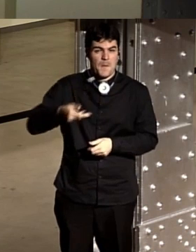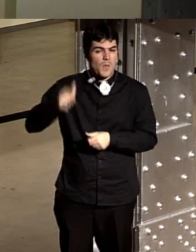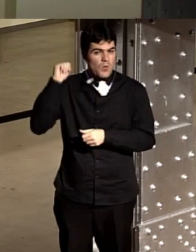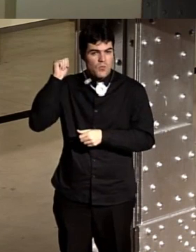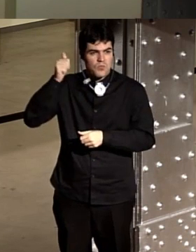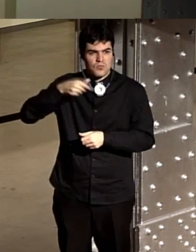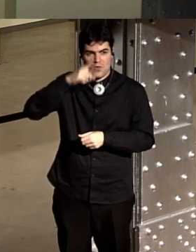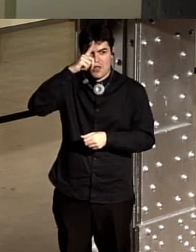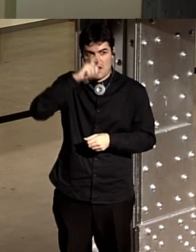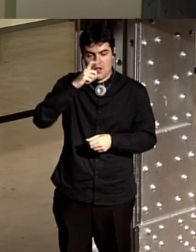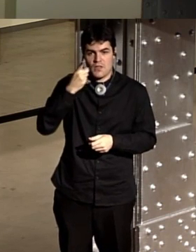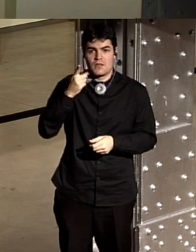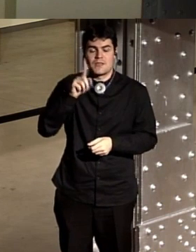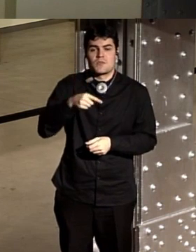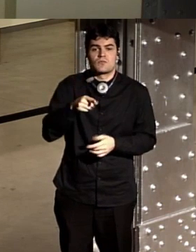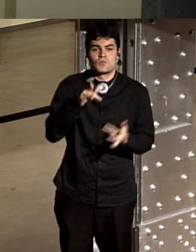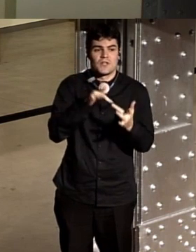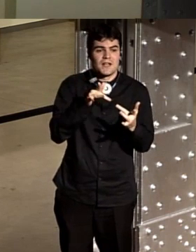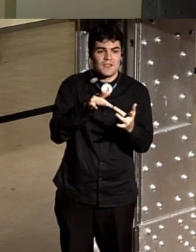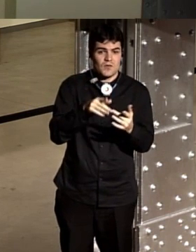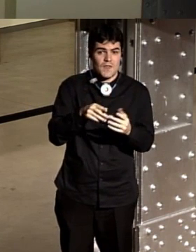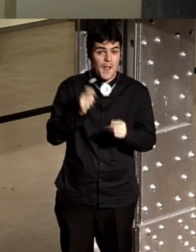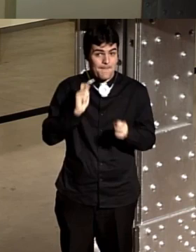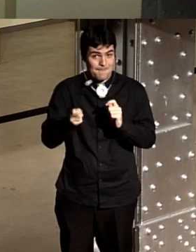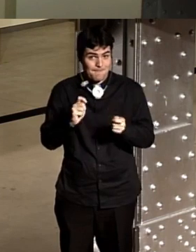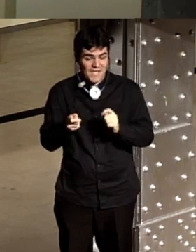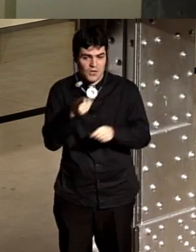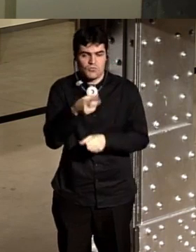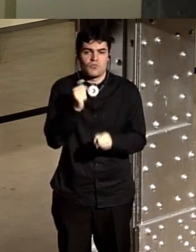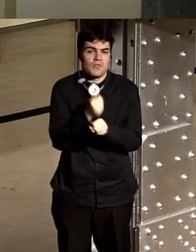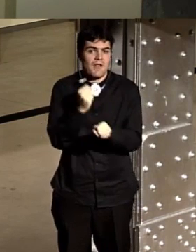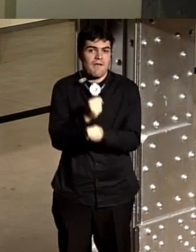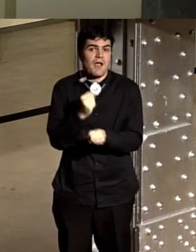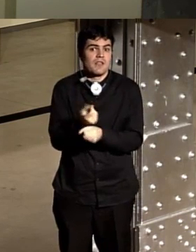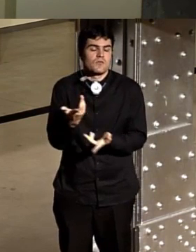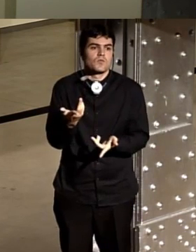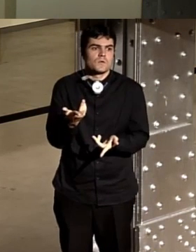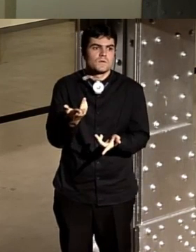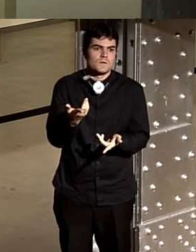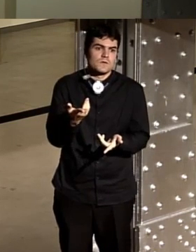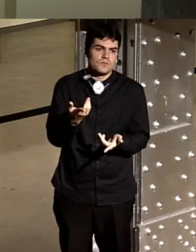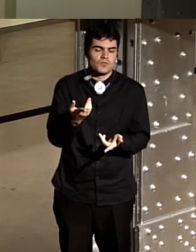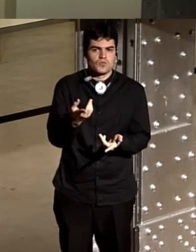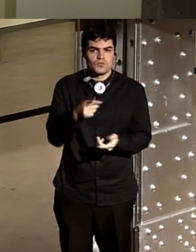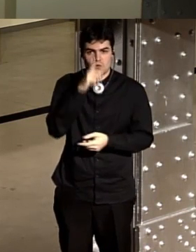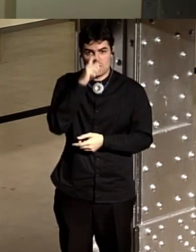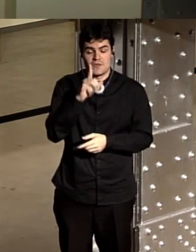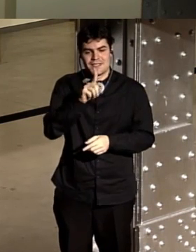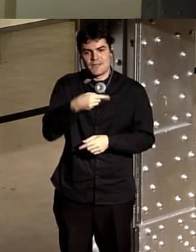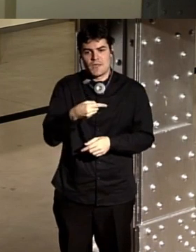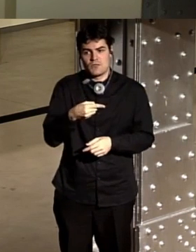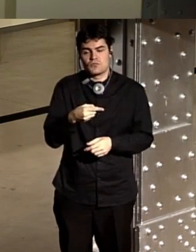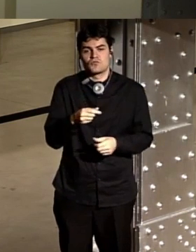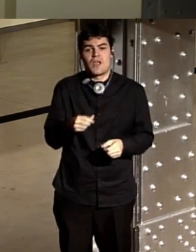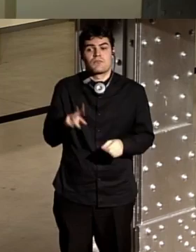relación, una relación que tenías en México cuando estabas trabajando en México. En fin, es también, bueno, una especie de autobiografía también,